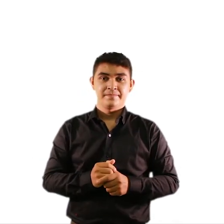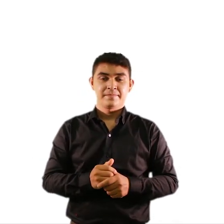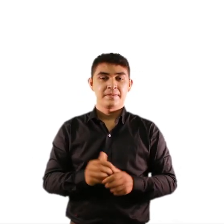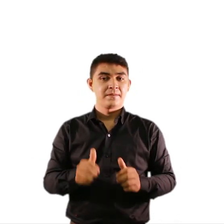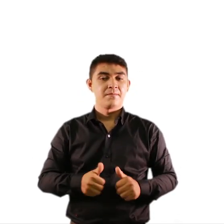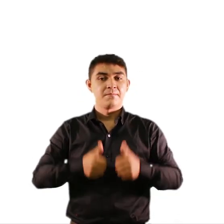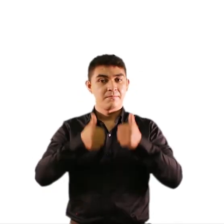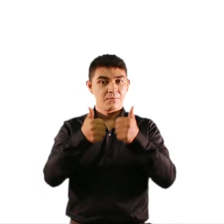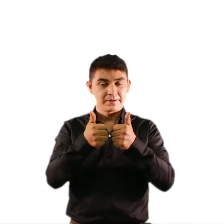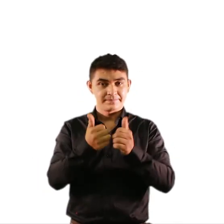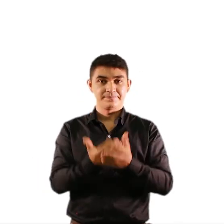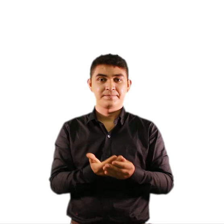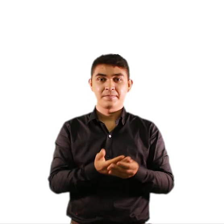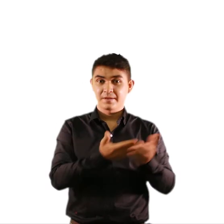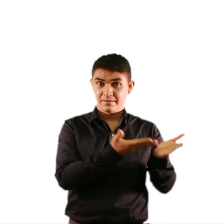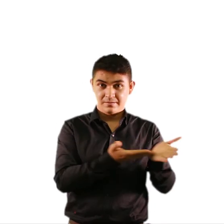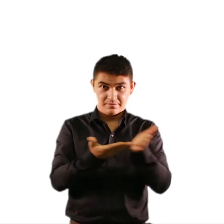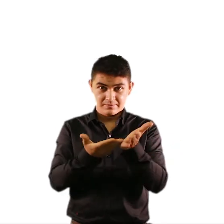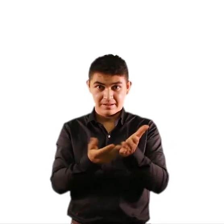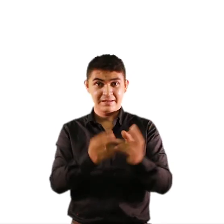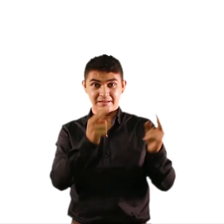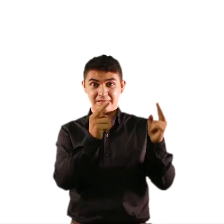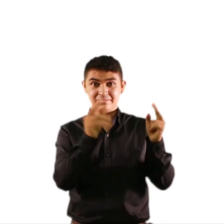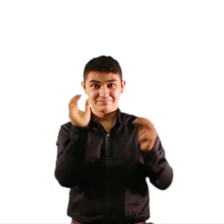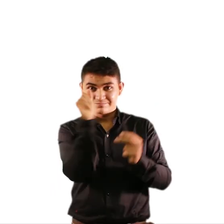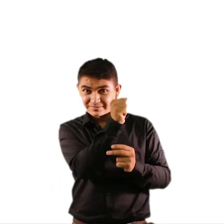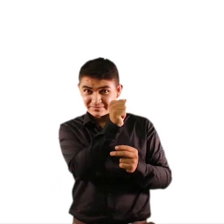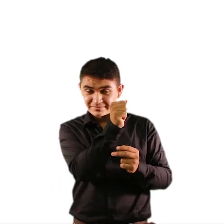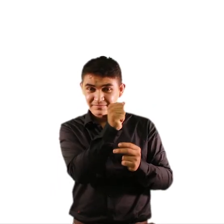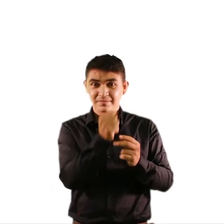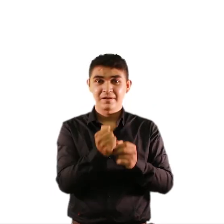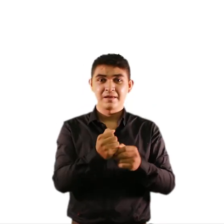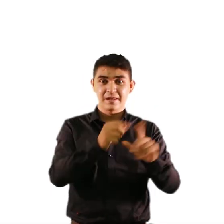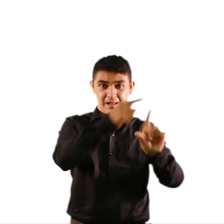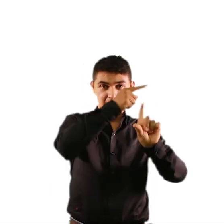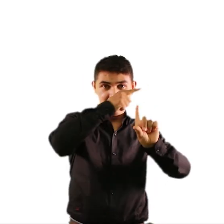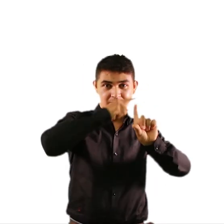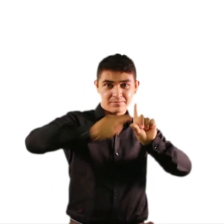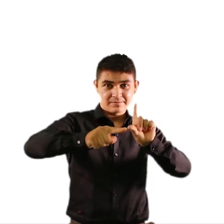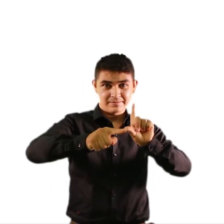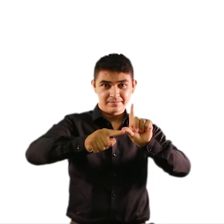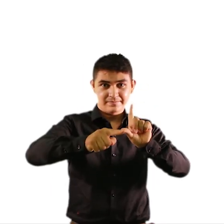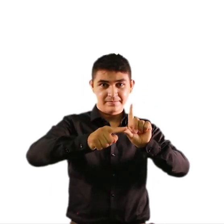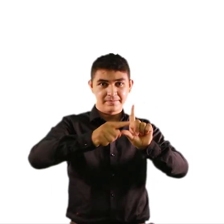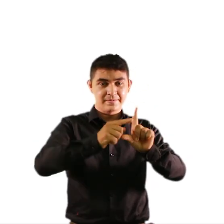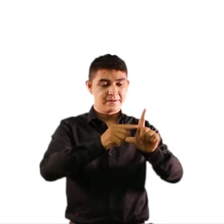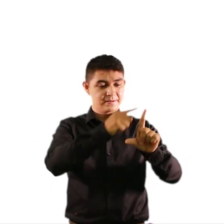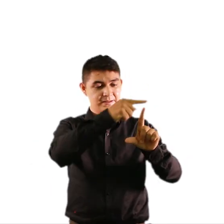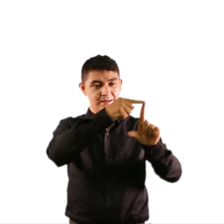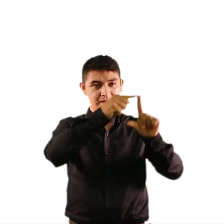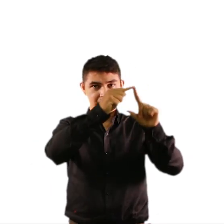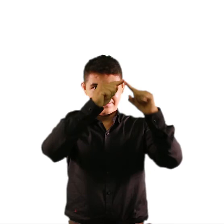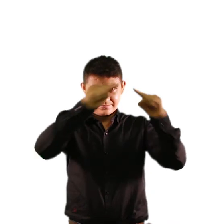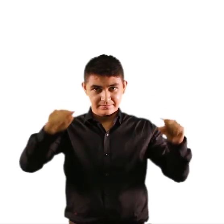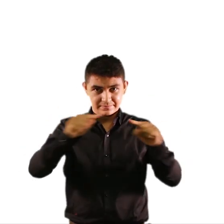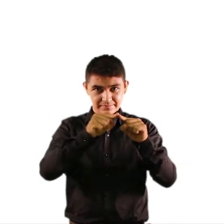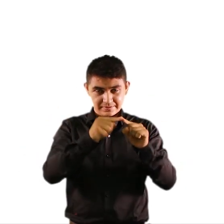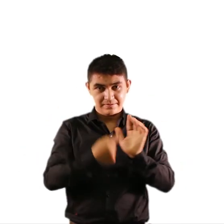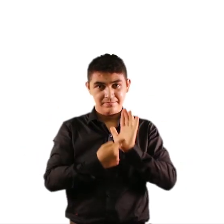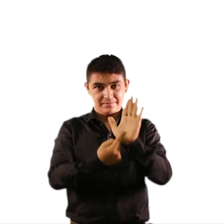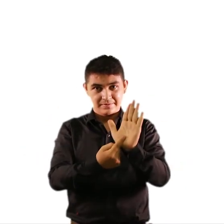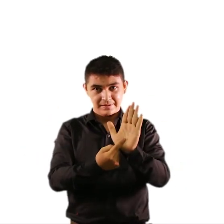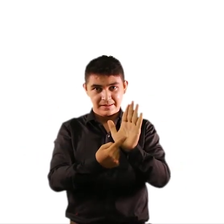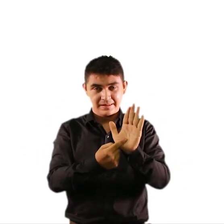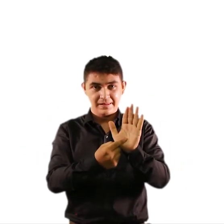Bueno, si encontraron que la hipotenusa del triángulo rectángulo está representada en la escalera